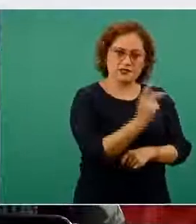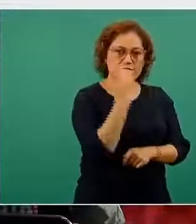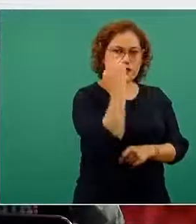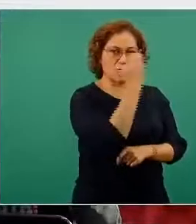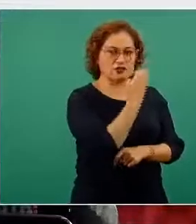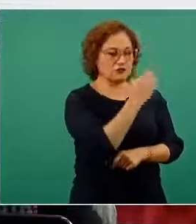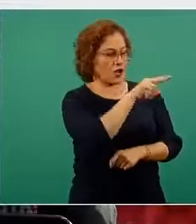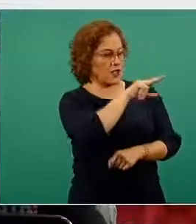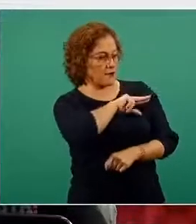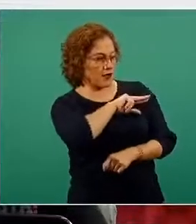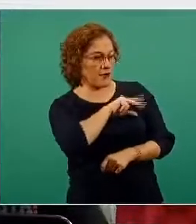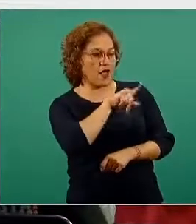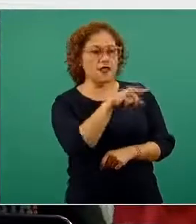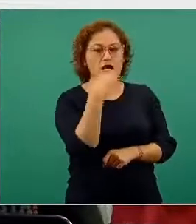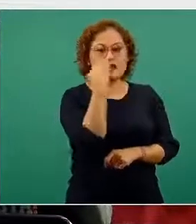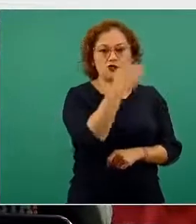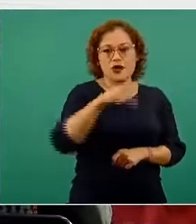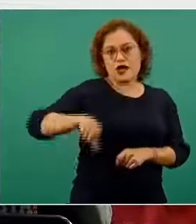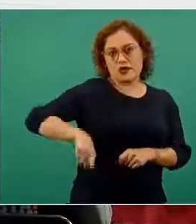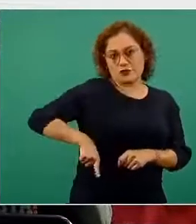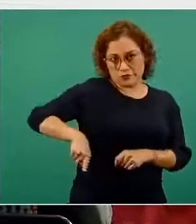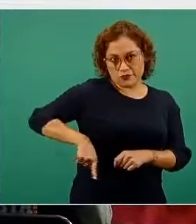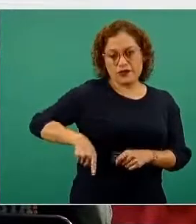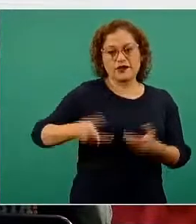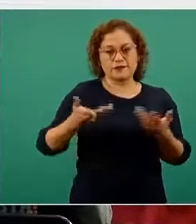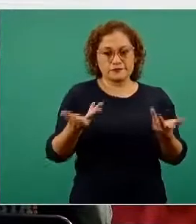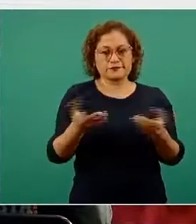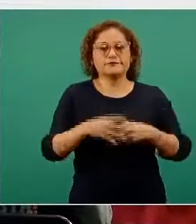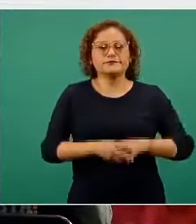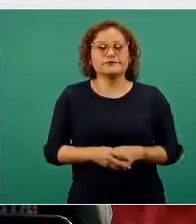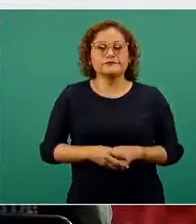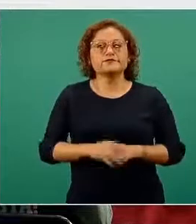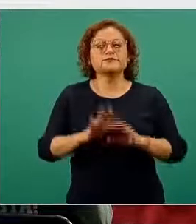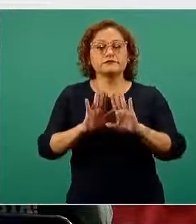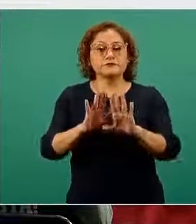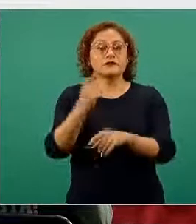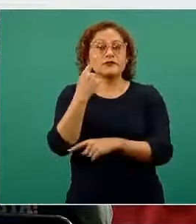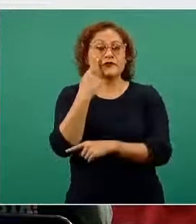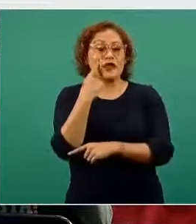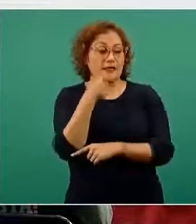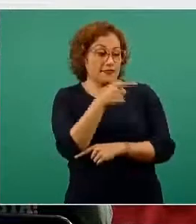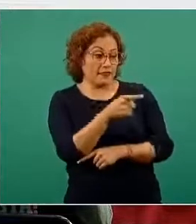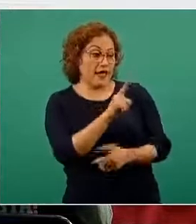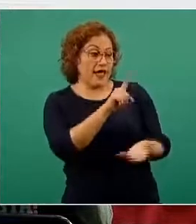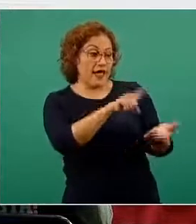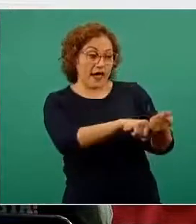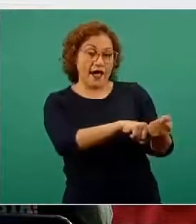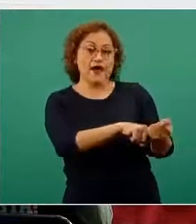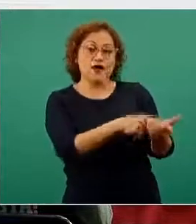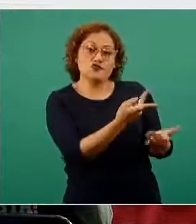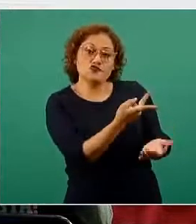Y si ya son vacunadas en el público, pues desde luego no necesitan ser vacunadas como entidades privadas y viceversa.